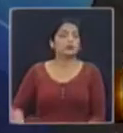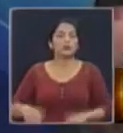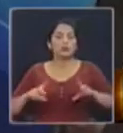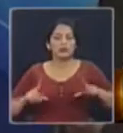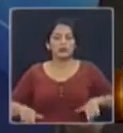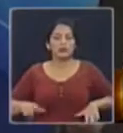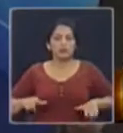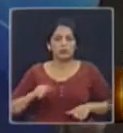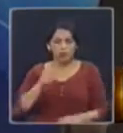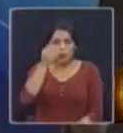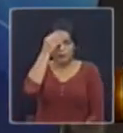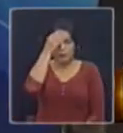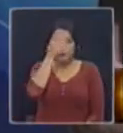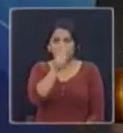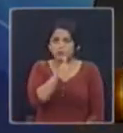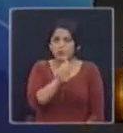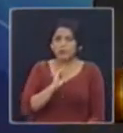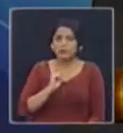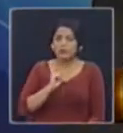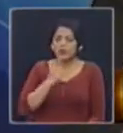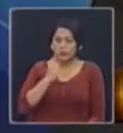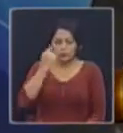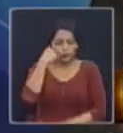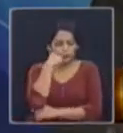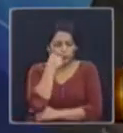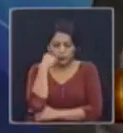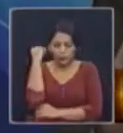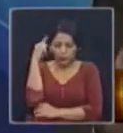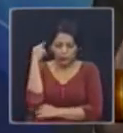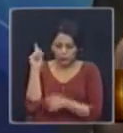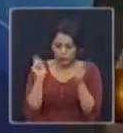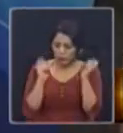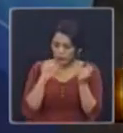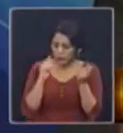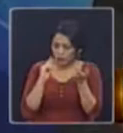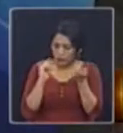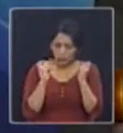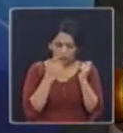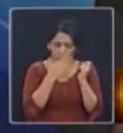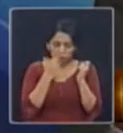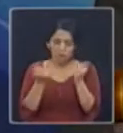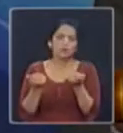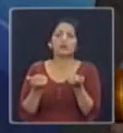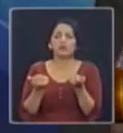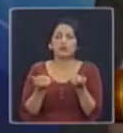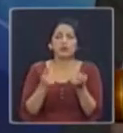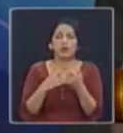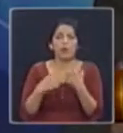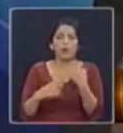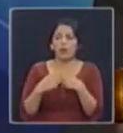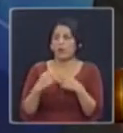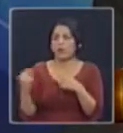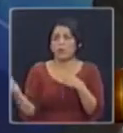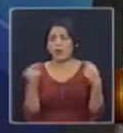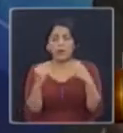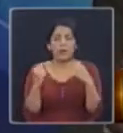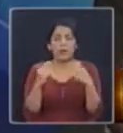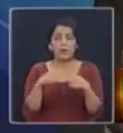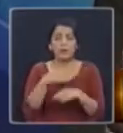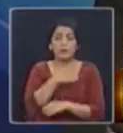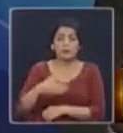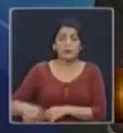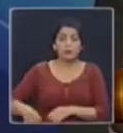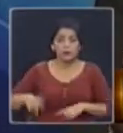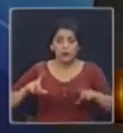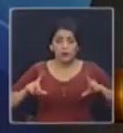de estilo de gobernar, sino terminar con la confrontación, que es lo que más anhelábamos los ecuatorianos. Y este nuevo